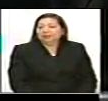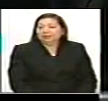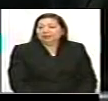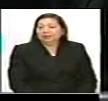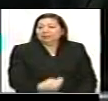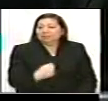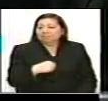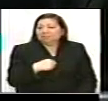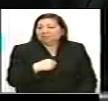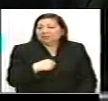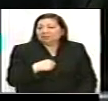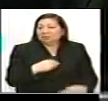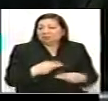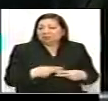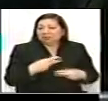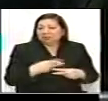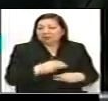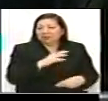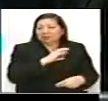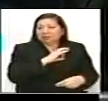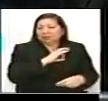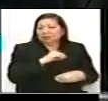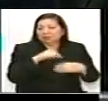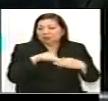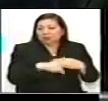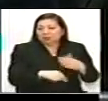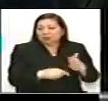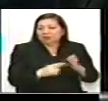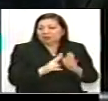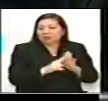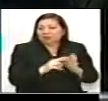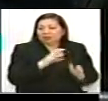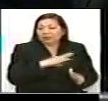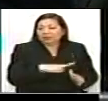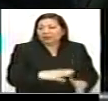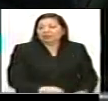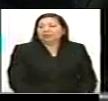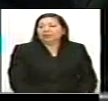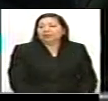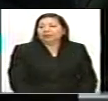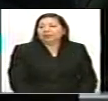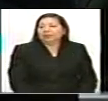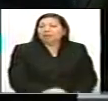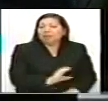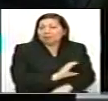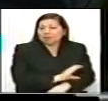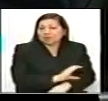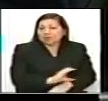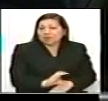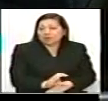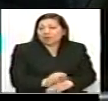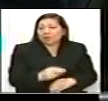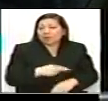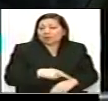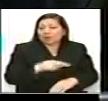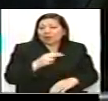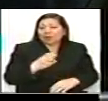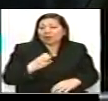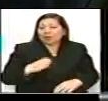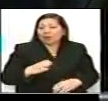nuestro vecino del sur, Chile, que es en realidad una franja costera, como nuestra región